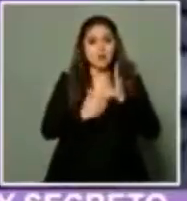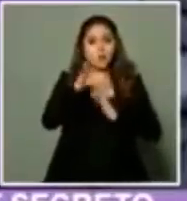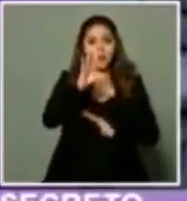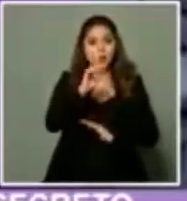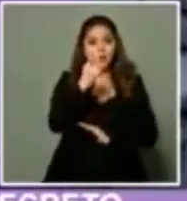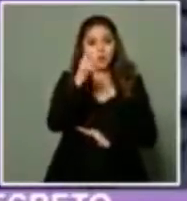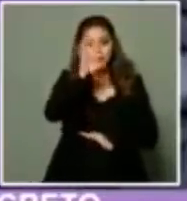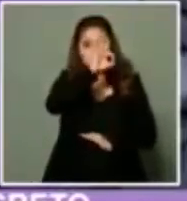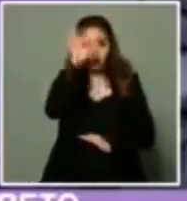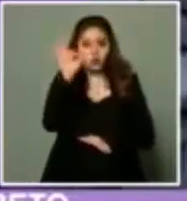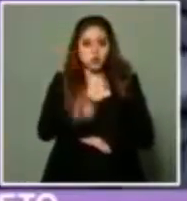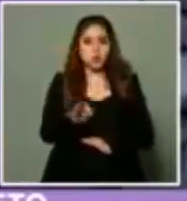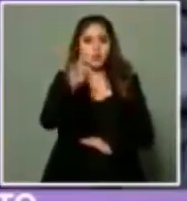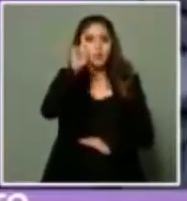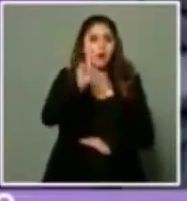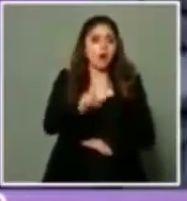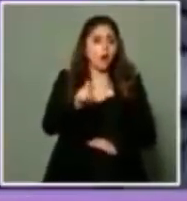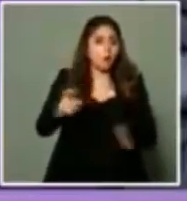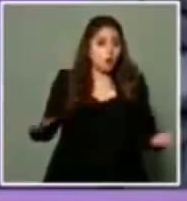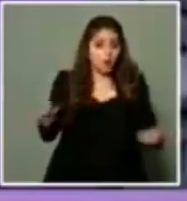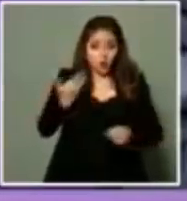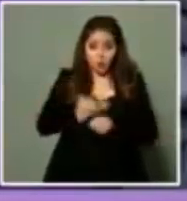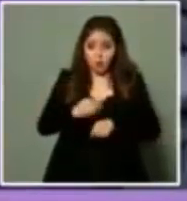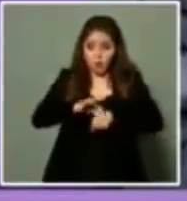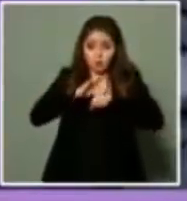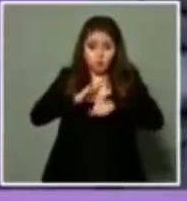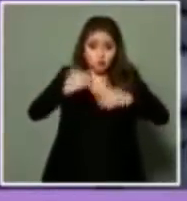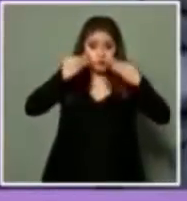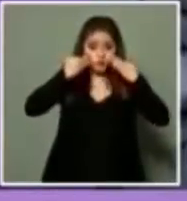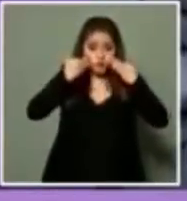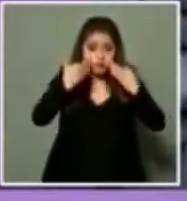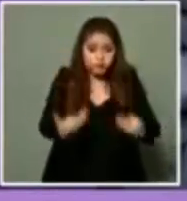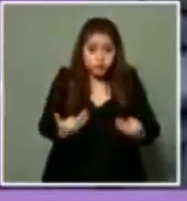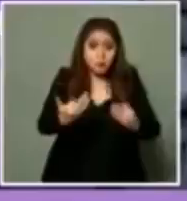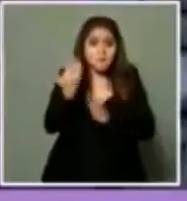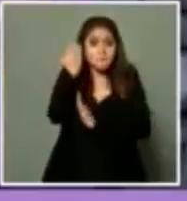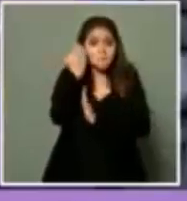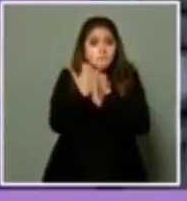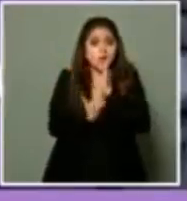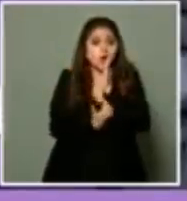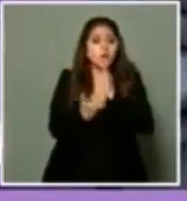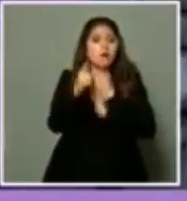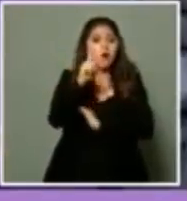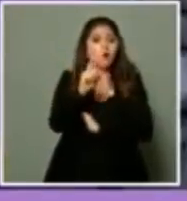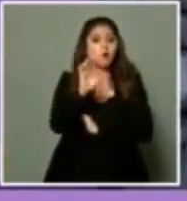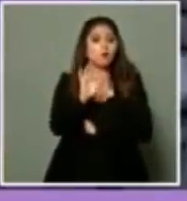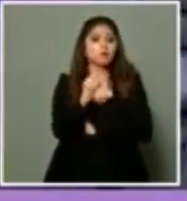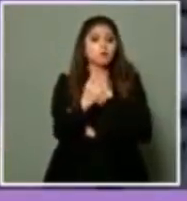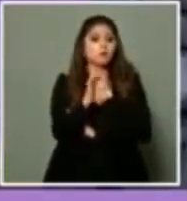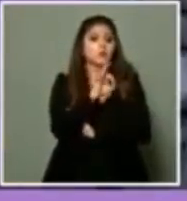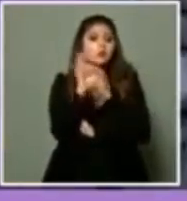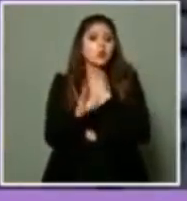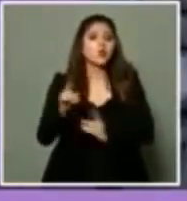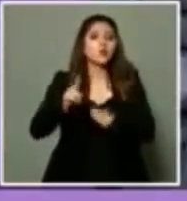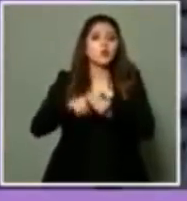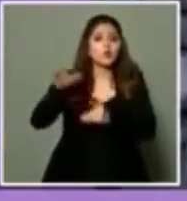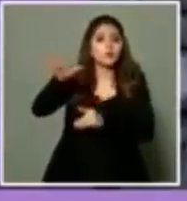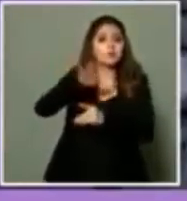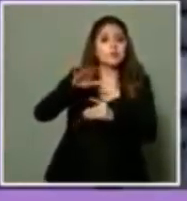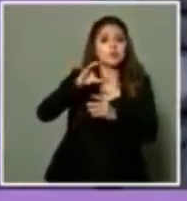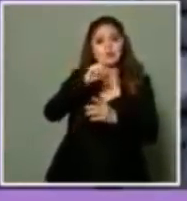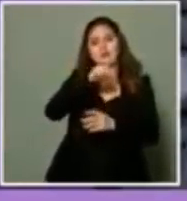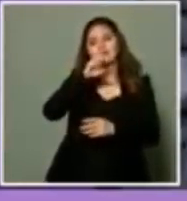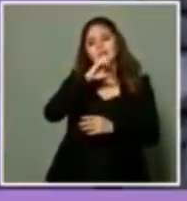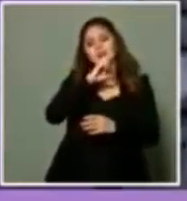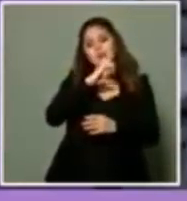lo podemos comprobar. Se disminuyó 41% del agua del Cerro de la Estrella.